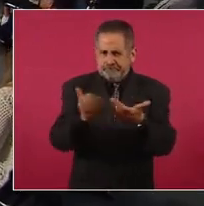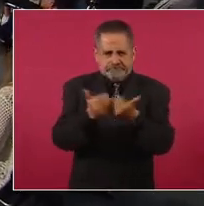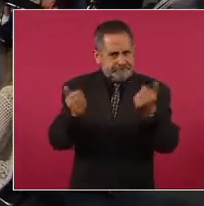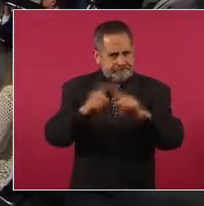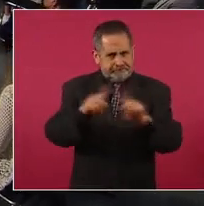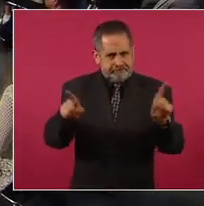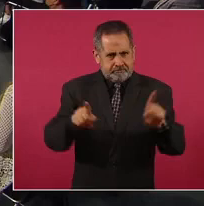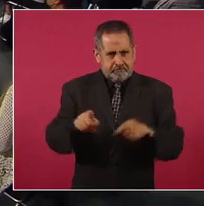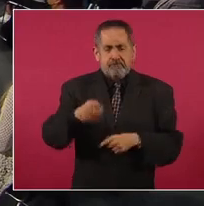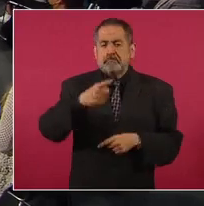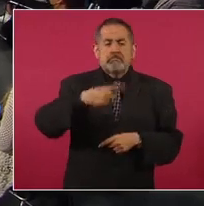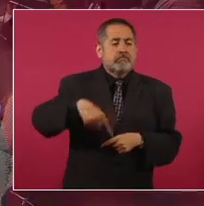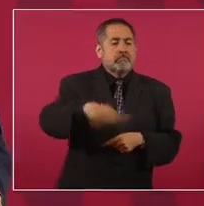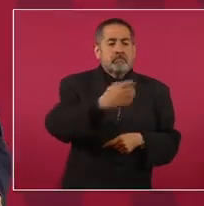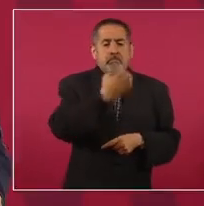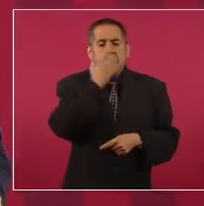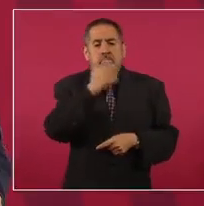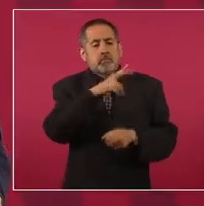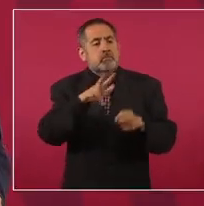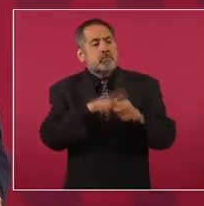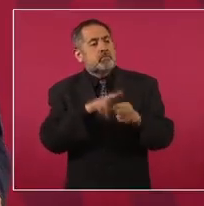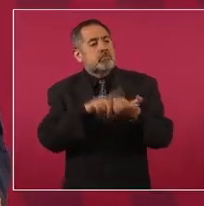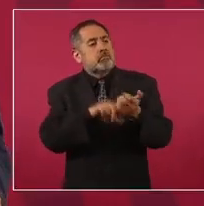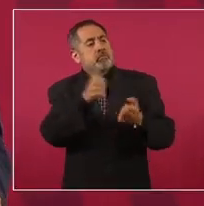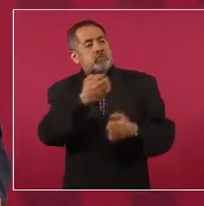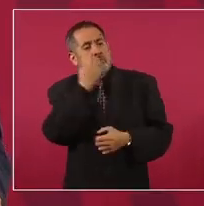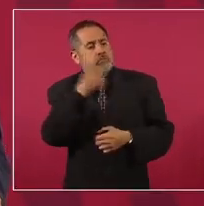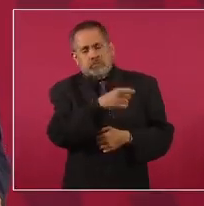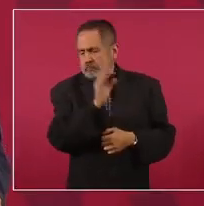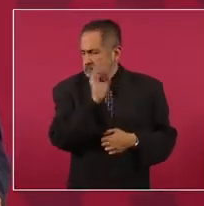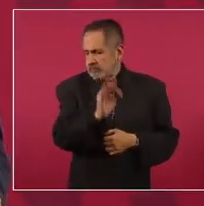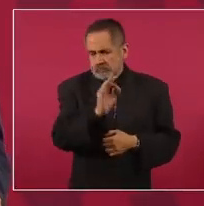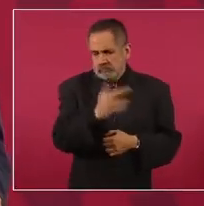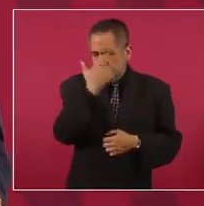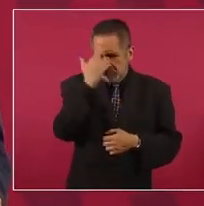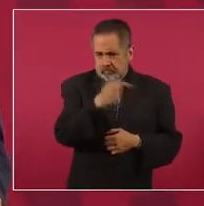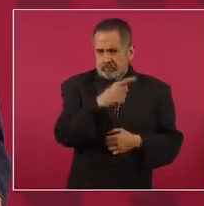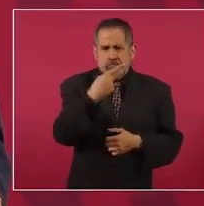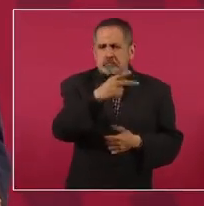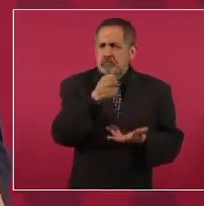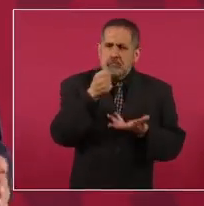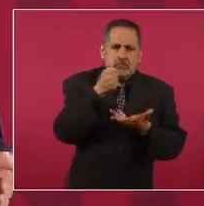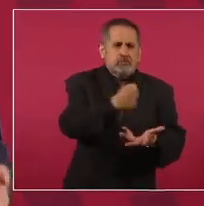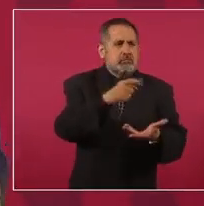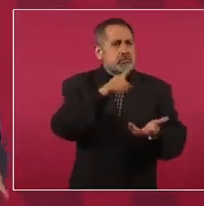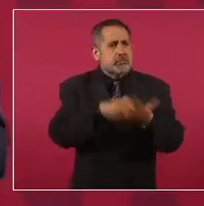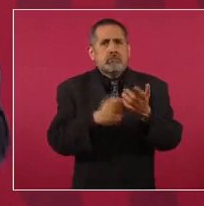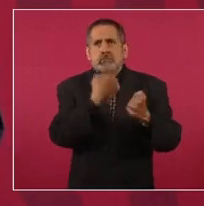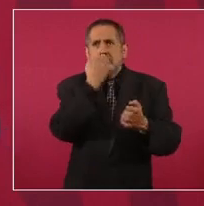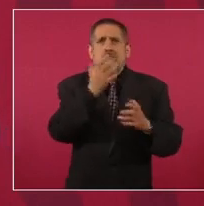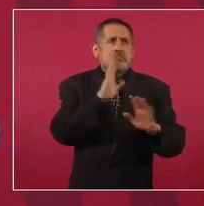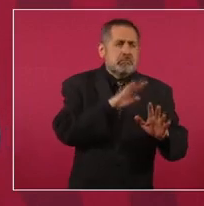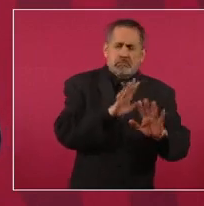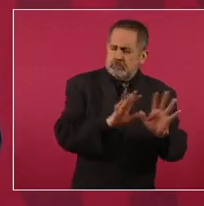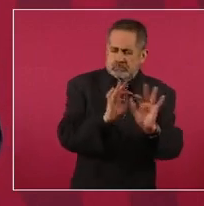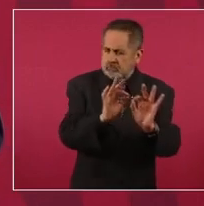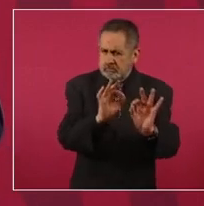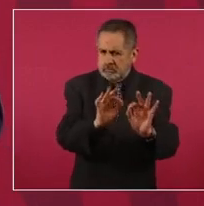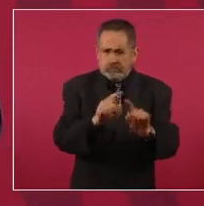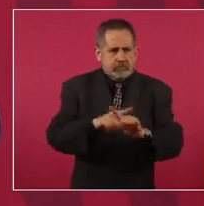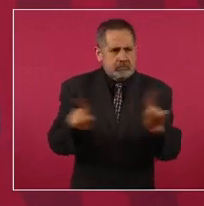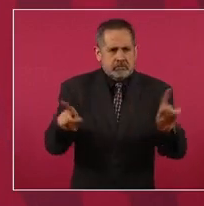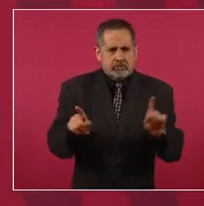también legítimas de las normales rurales y otras escuelas en su presupuesto, sus condiciones en las escuelas, etcétera, con la